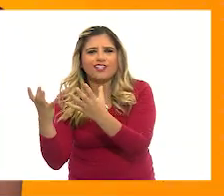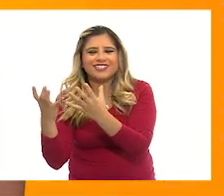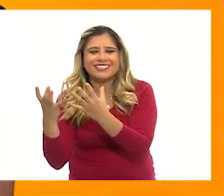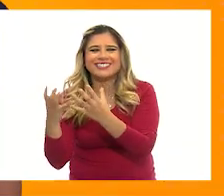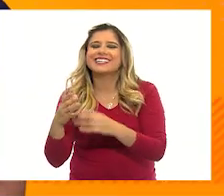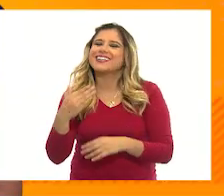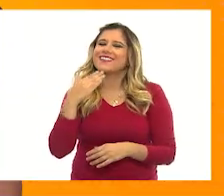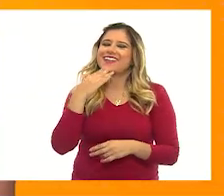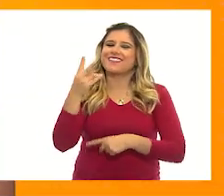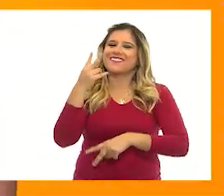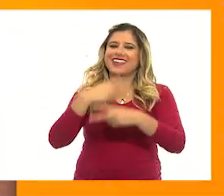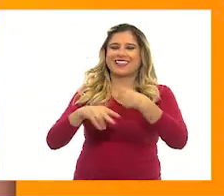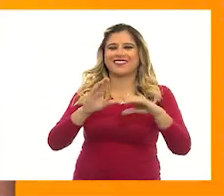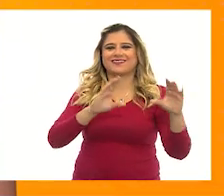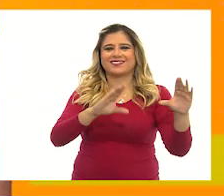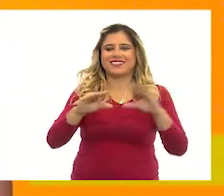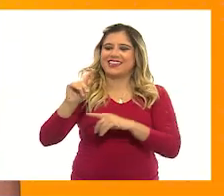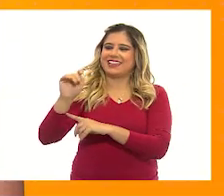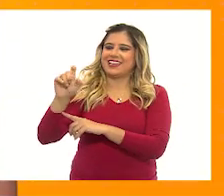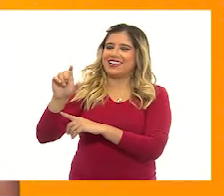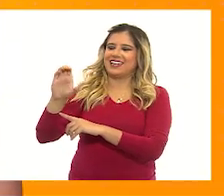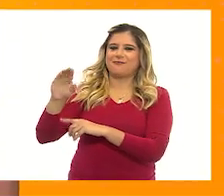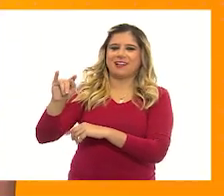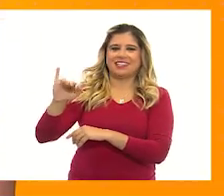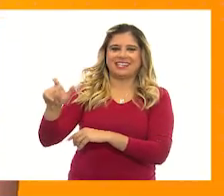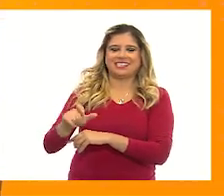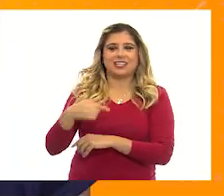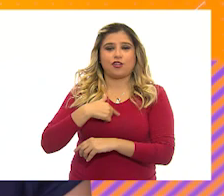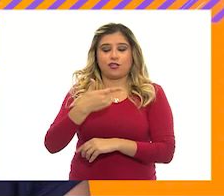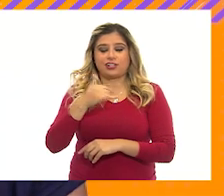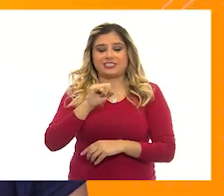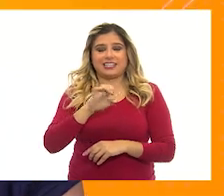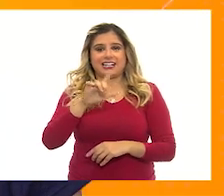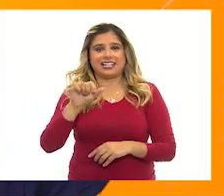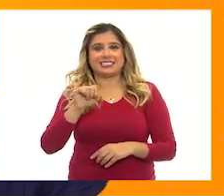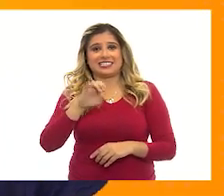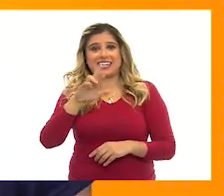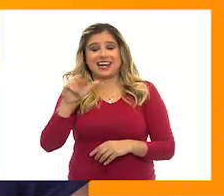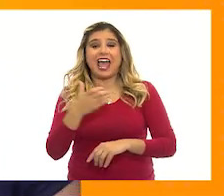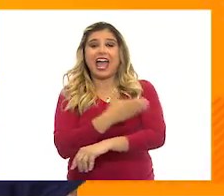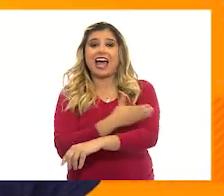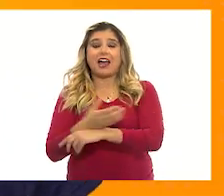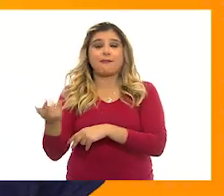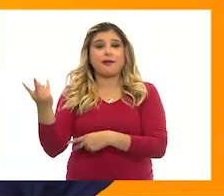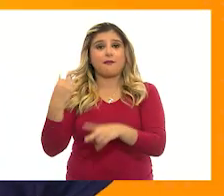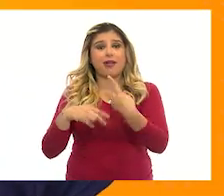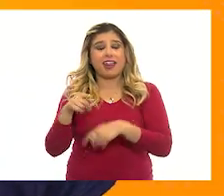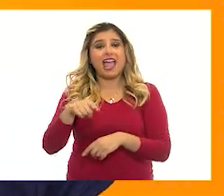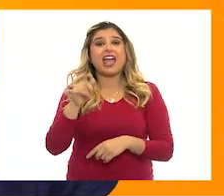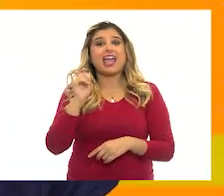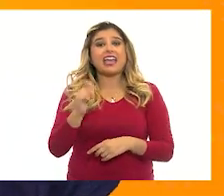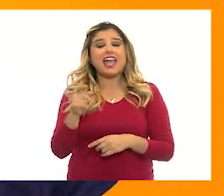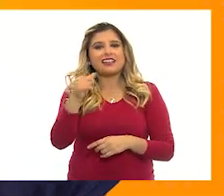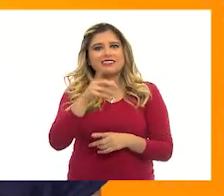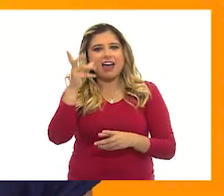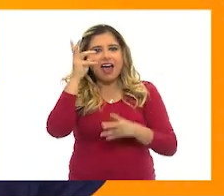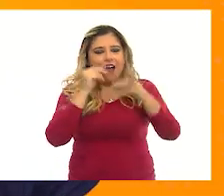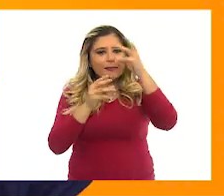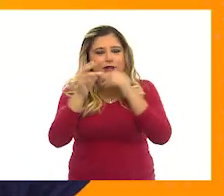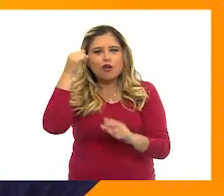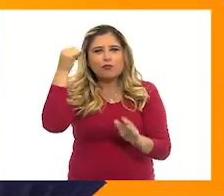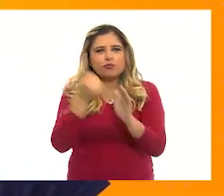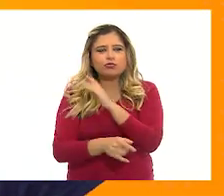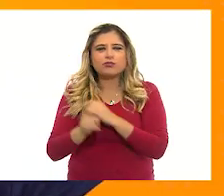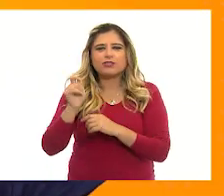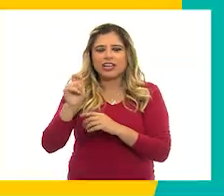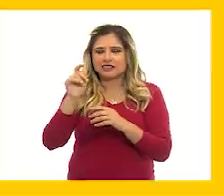Bienvenidos a una lección más de Telequantrix. Soy Gisela Sierra y los acompañaré en esta aventura del aprendizaje sobre el